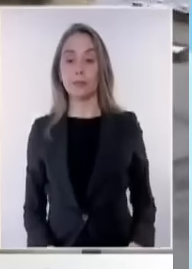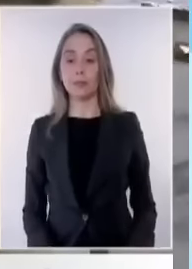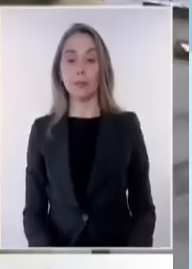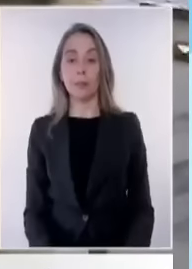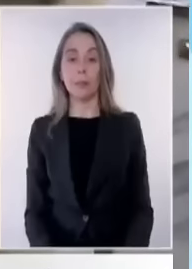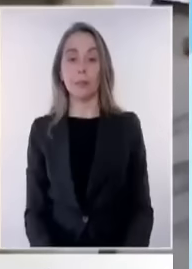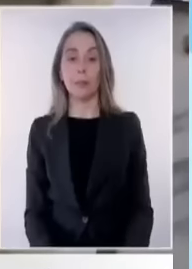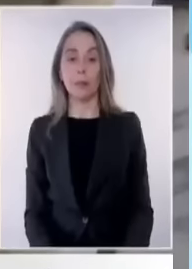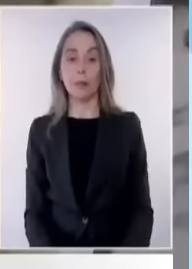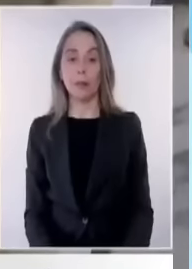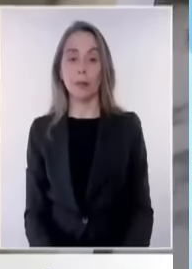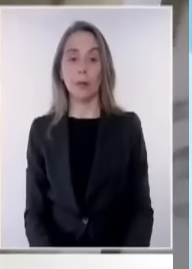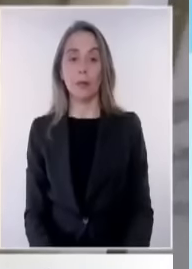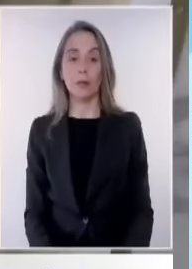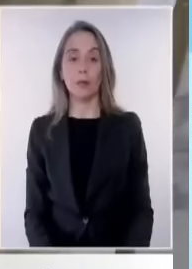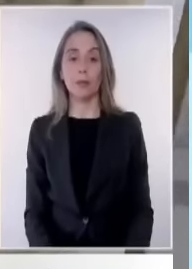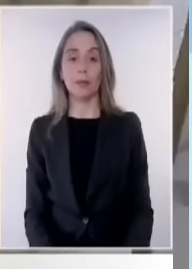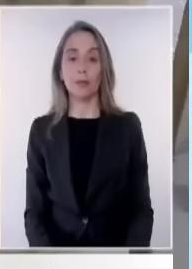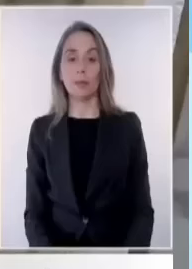ahí.